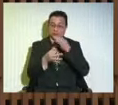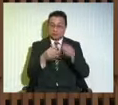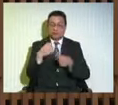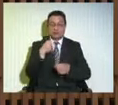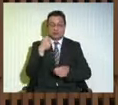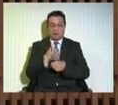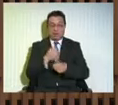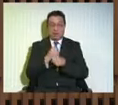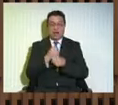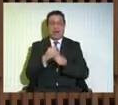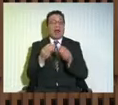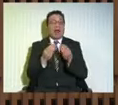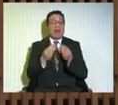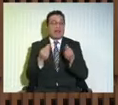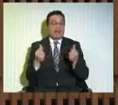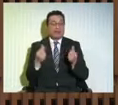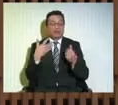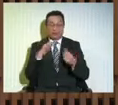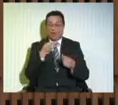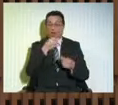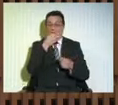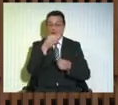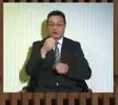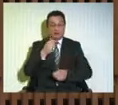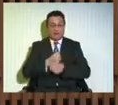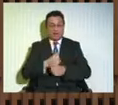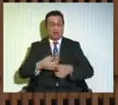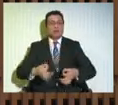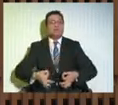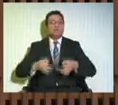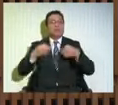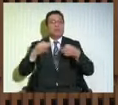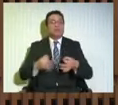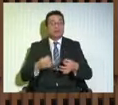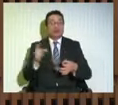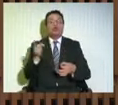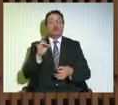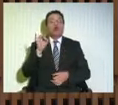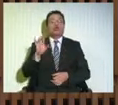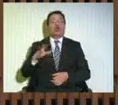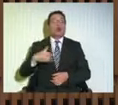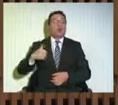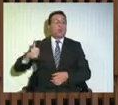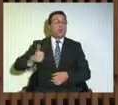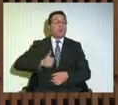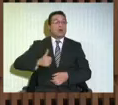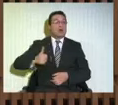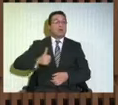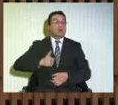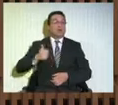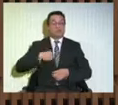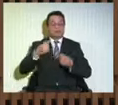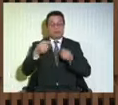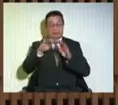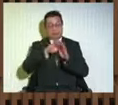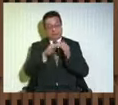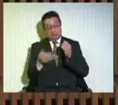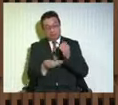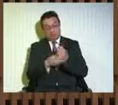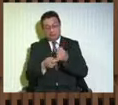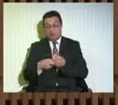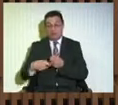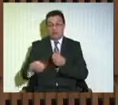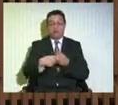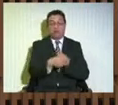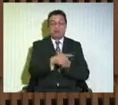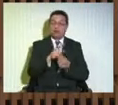trabajar con calidad. Como ya les dije, hacer las cosas bien. No basta con cumplir, no basta con ejecutar el presupuesto, no basta con